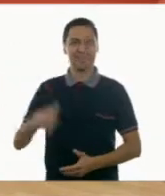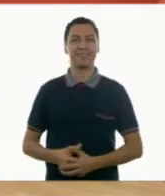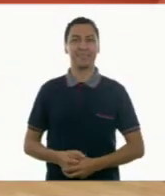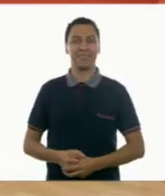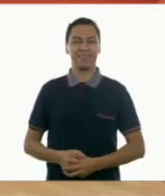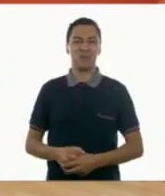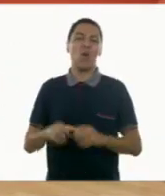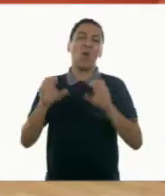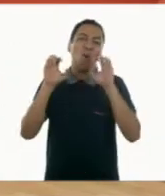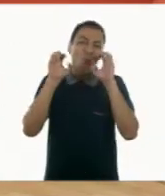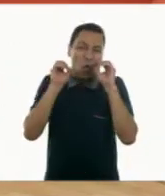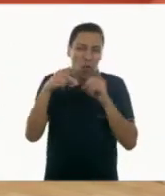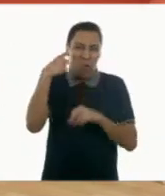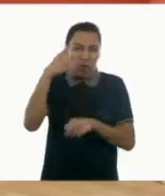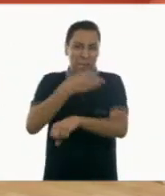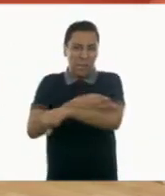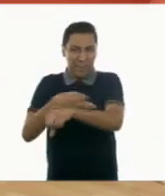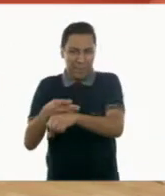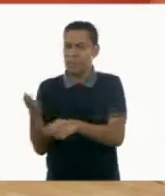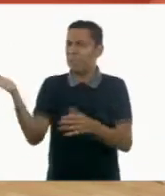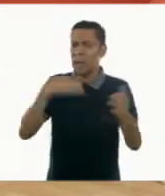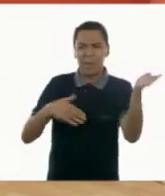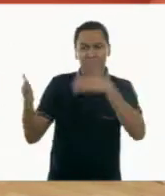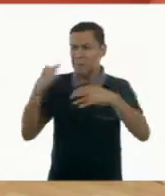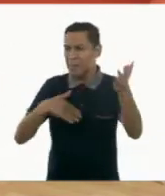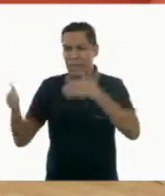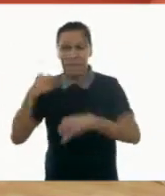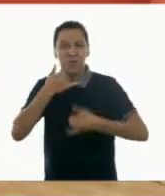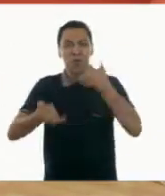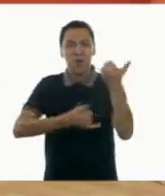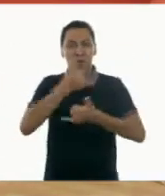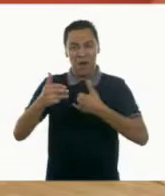O puedes invitar a tu familia a jugar contigo. ¡Vengan!